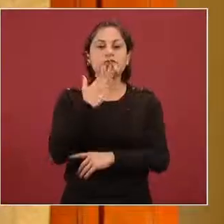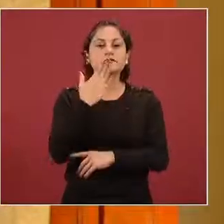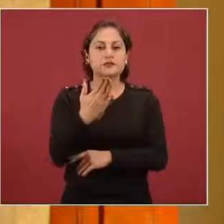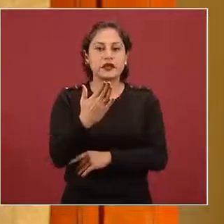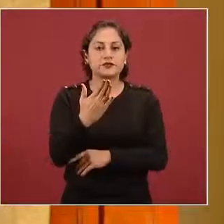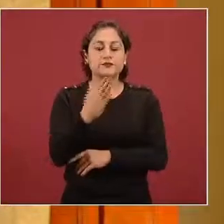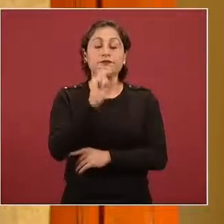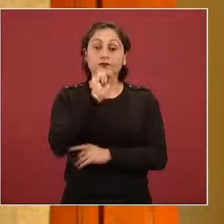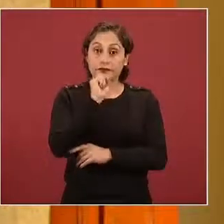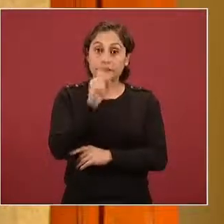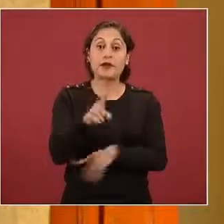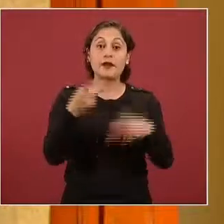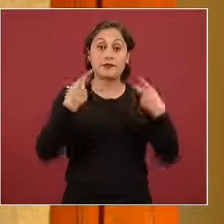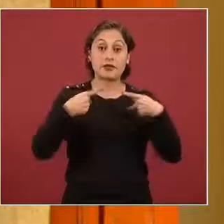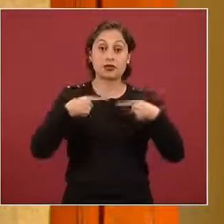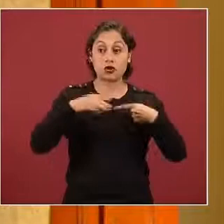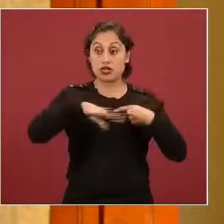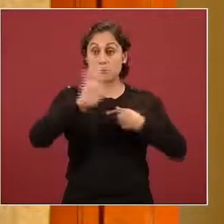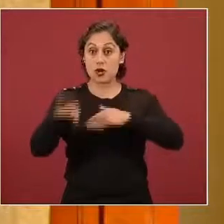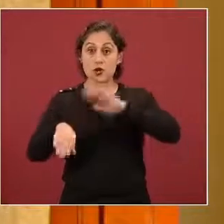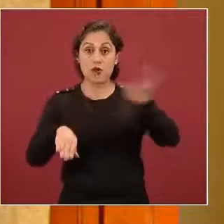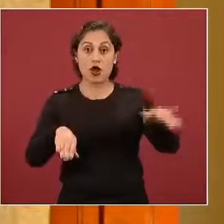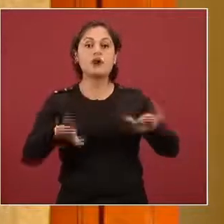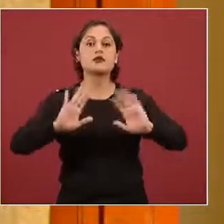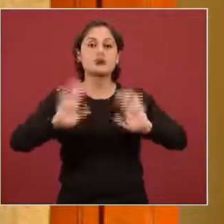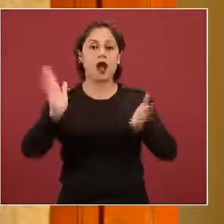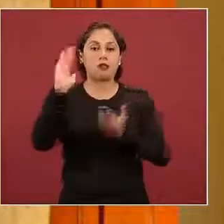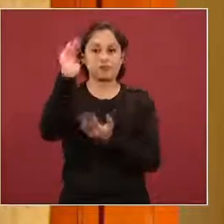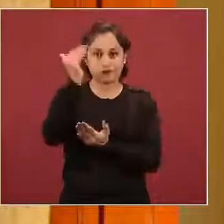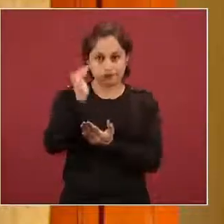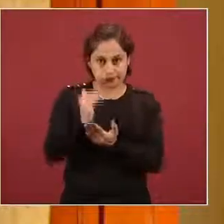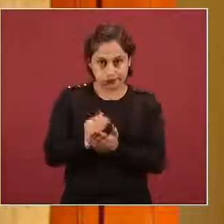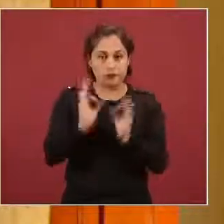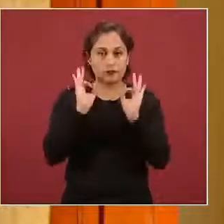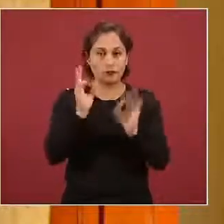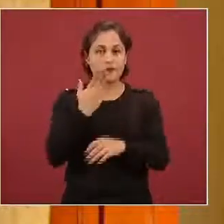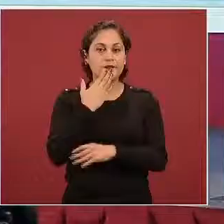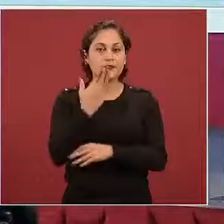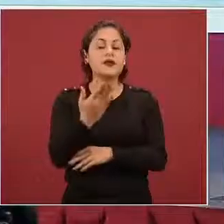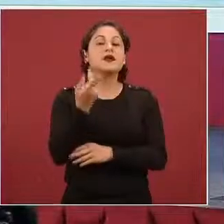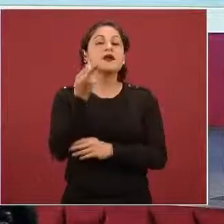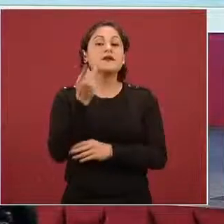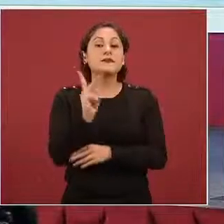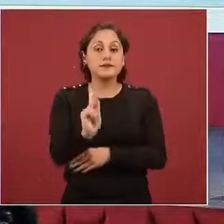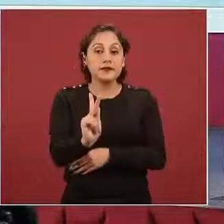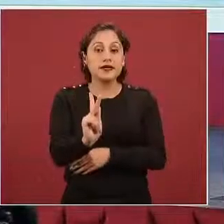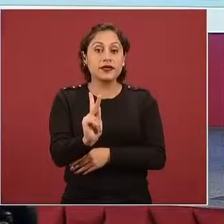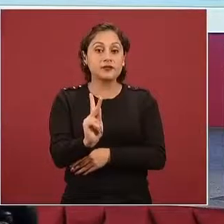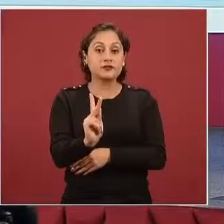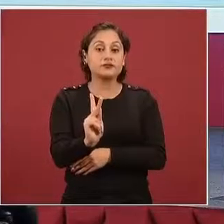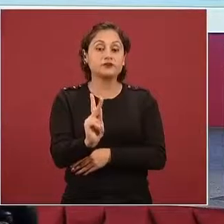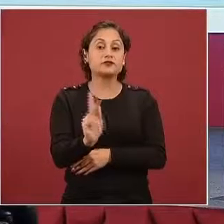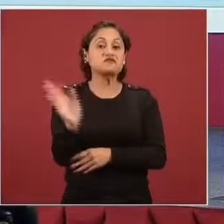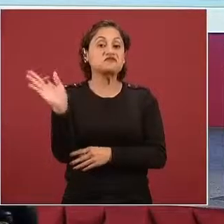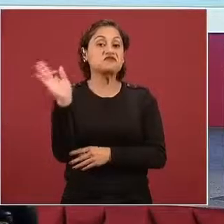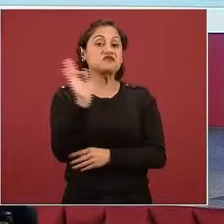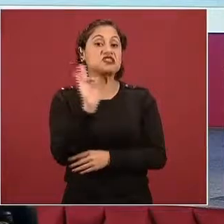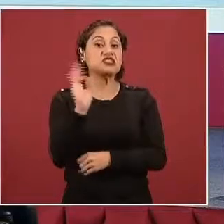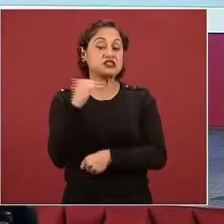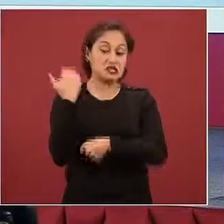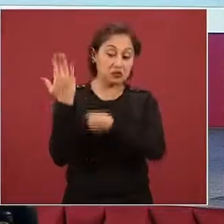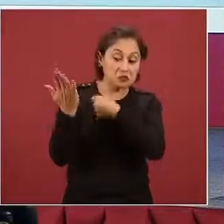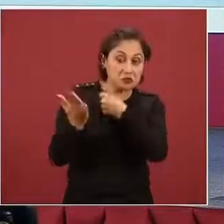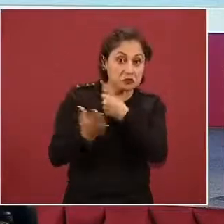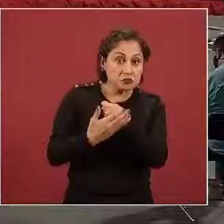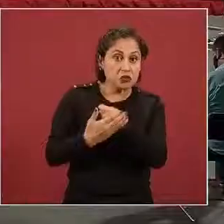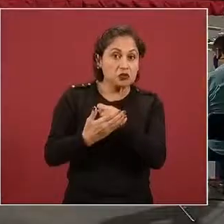número de personas que fallecen por esta enfermedad letal. Lo que puede ocurrir es que se revierta esta tendencia y que en un momento dado empecemos